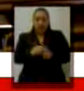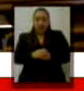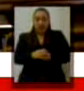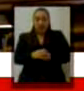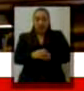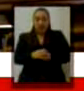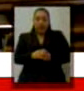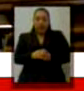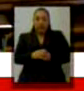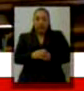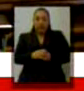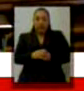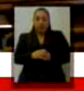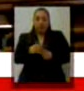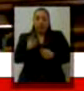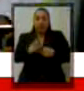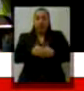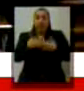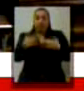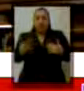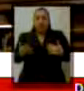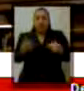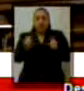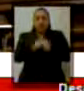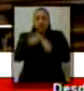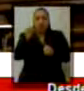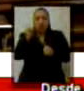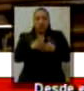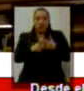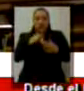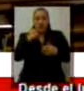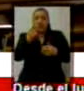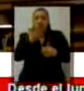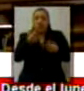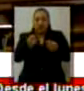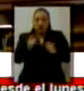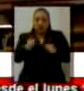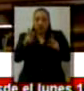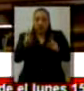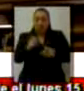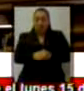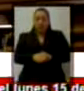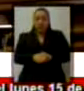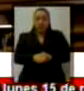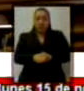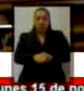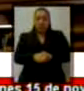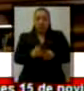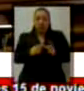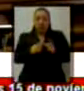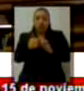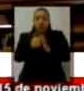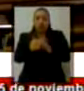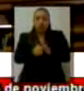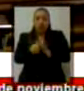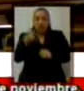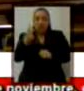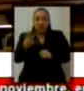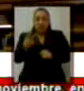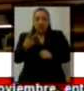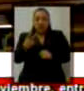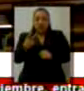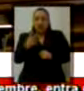de ampliaciones, con la finalidad de que sea mejor tratado este tema. Entonces, el artículo segundo